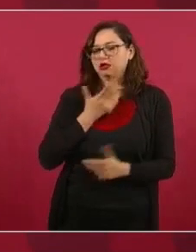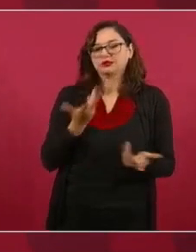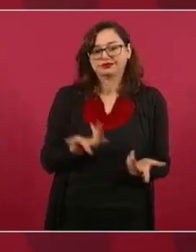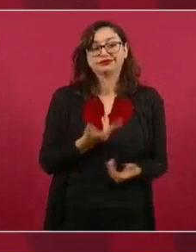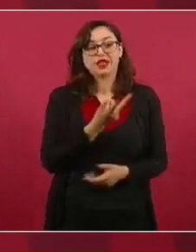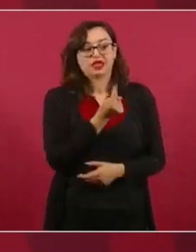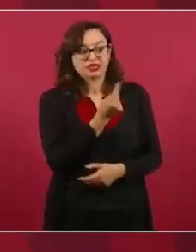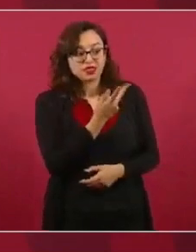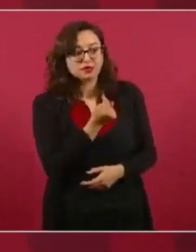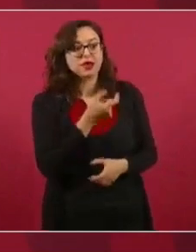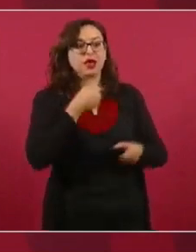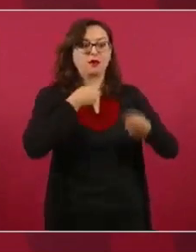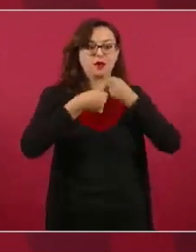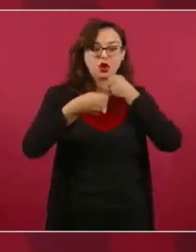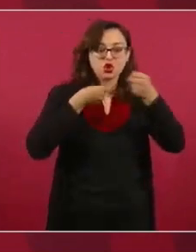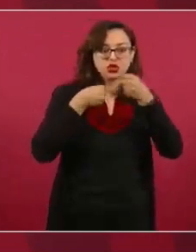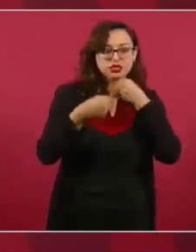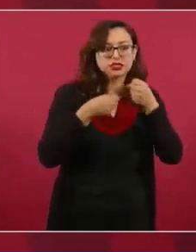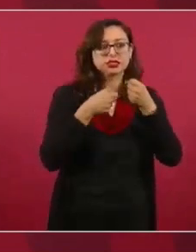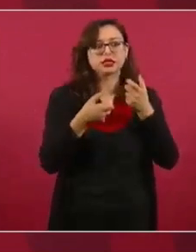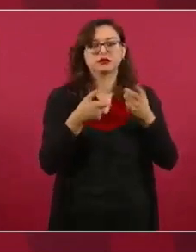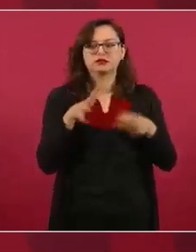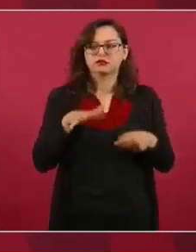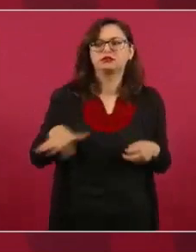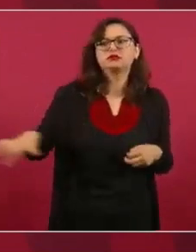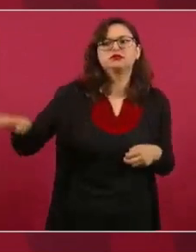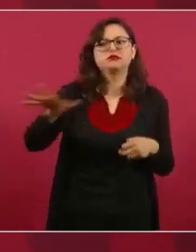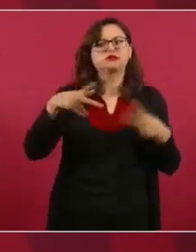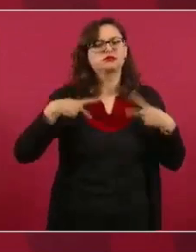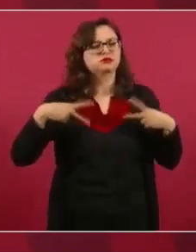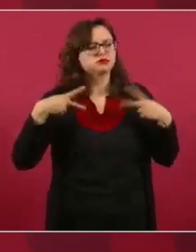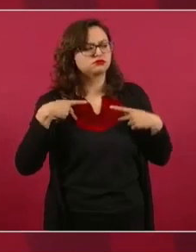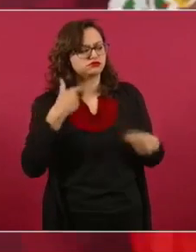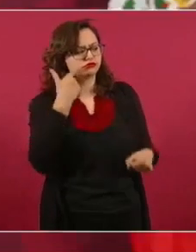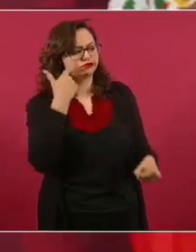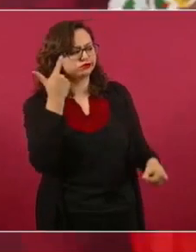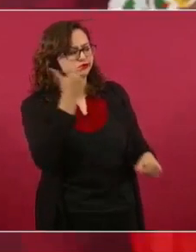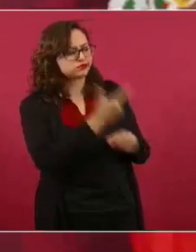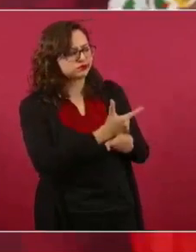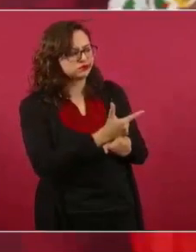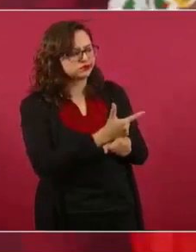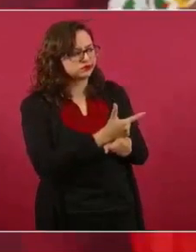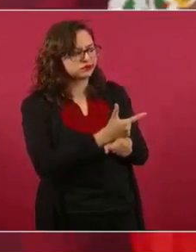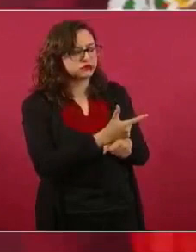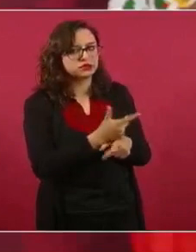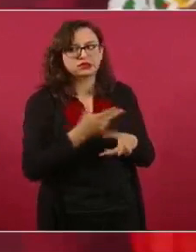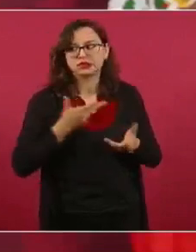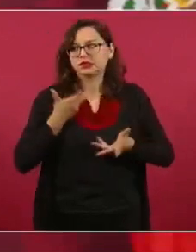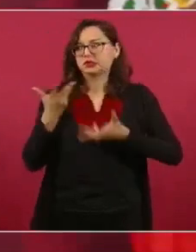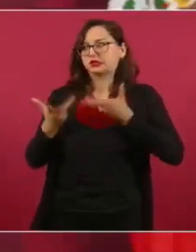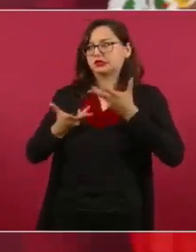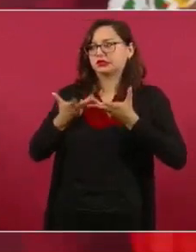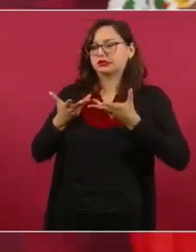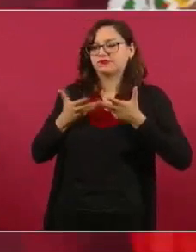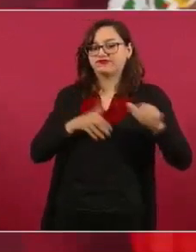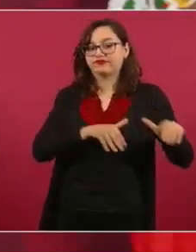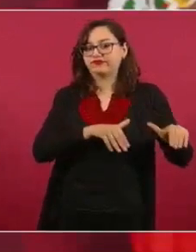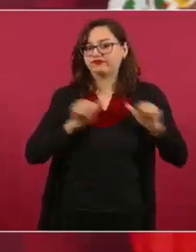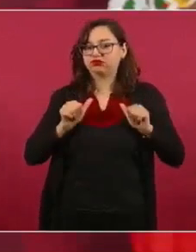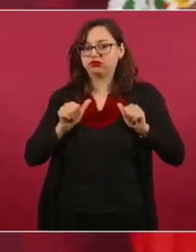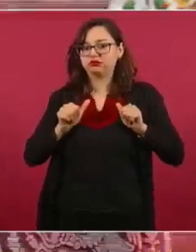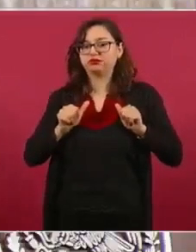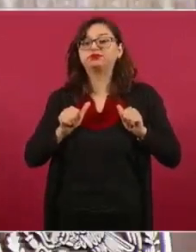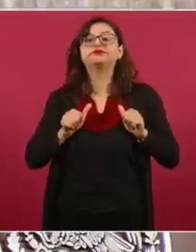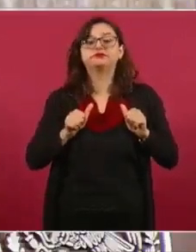del periodista, del medio. Entonces, sí,